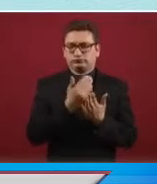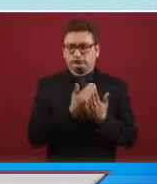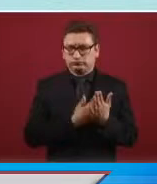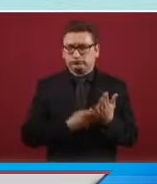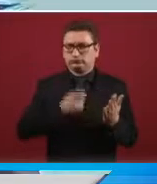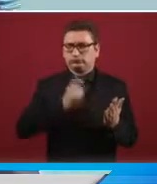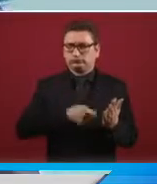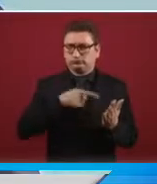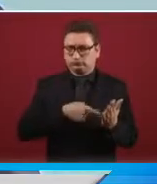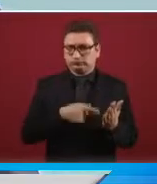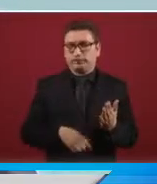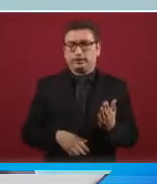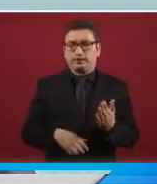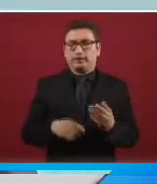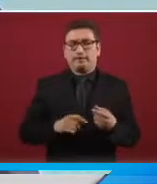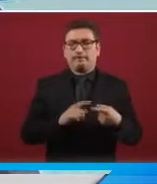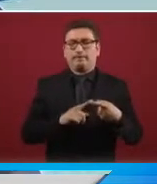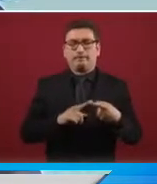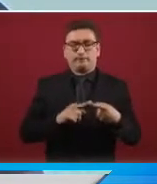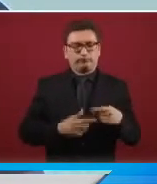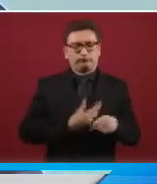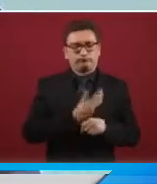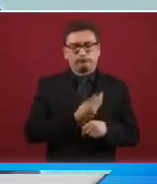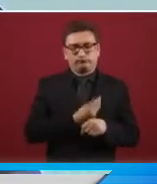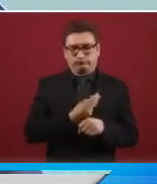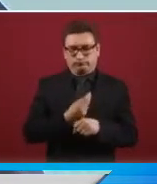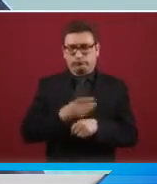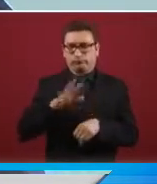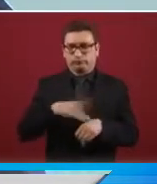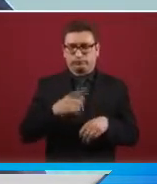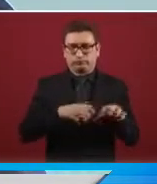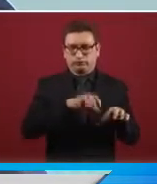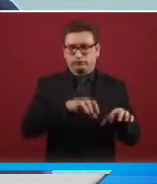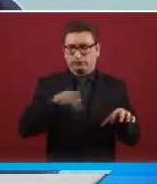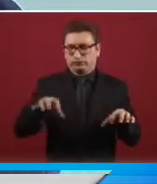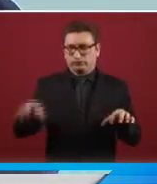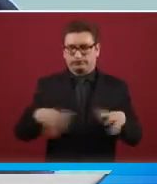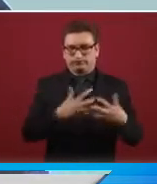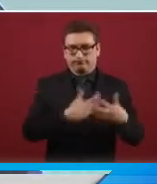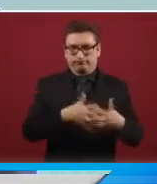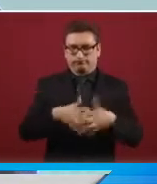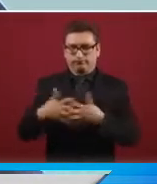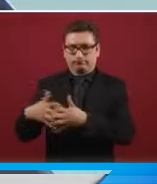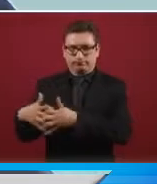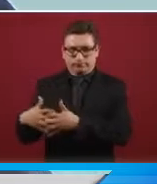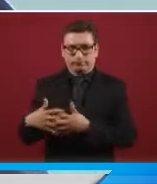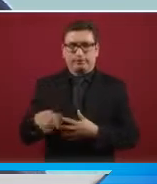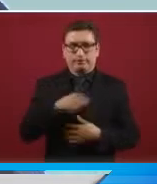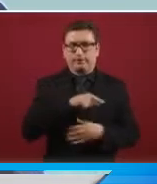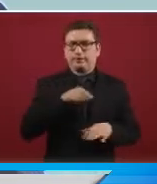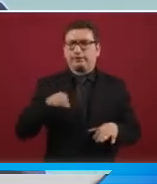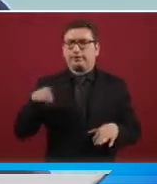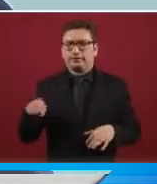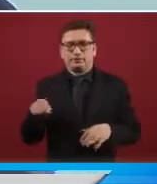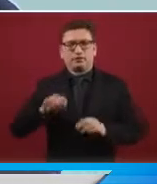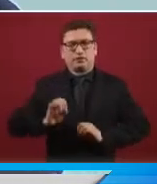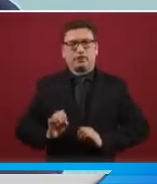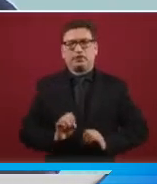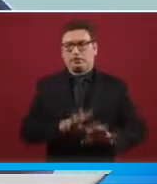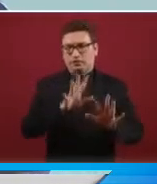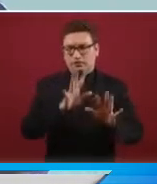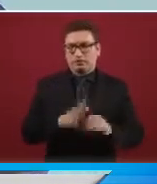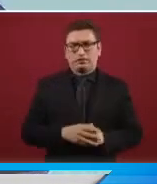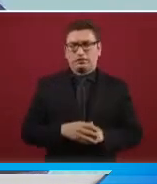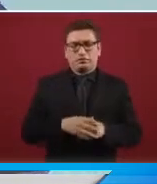de Pemex quienes están realizando estos trabajos. Actualmente se ha logrado tener una producción de 218.000 millones de barriles diarios,